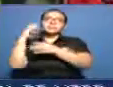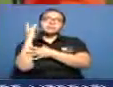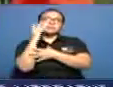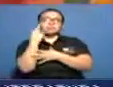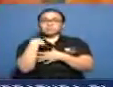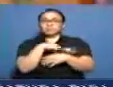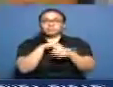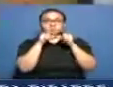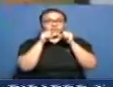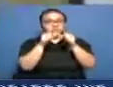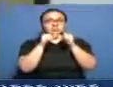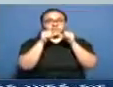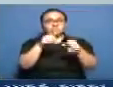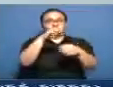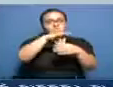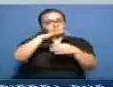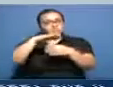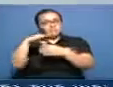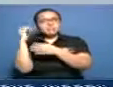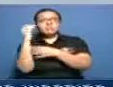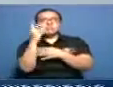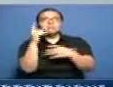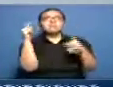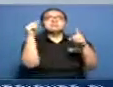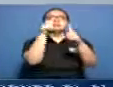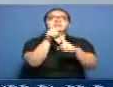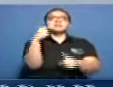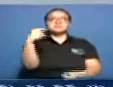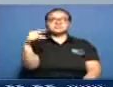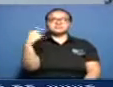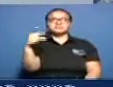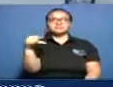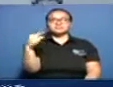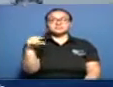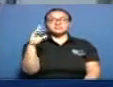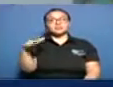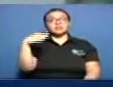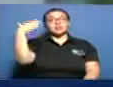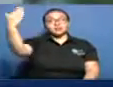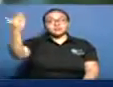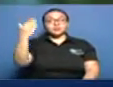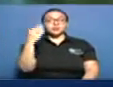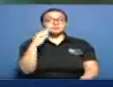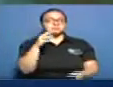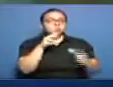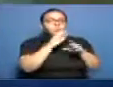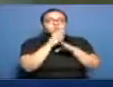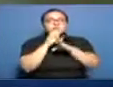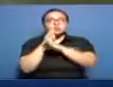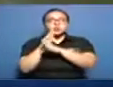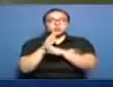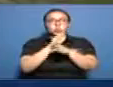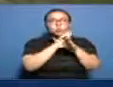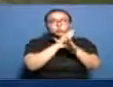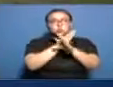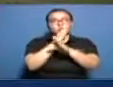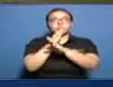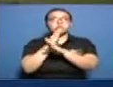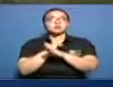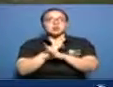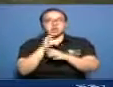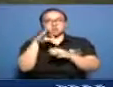continuamos reforestando hasta agosto. Después de agosto vienen las épocas de mantenimiento, porque no solo es establecer los